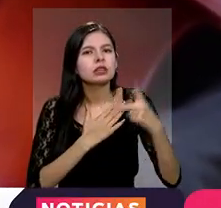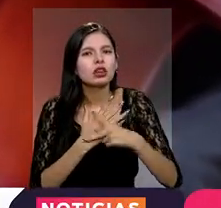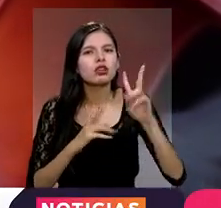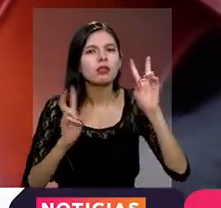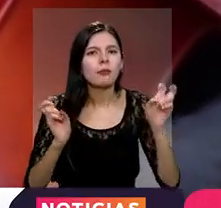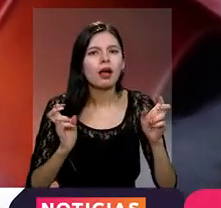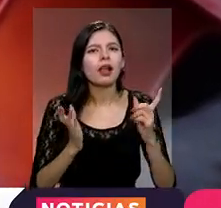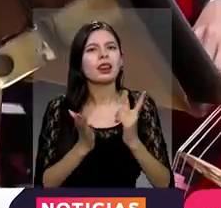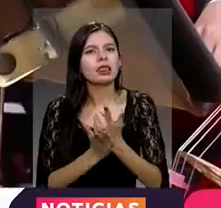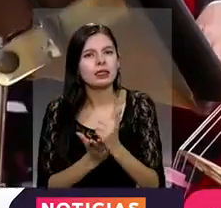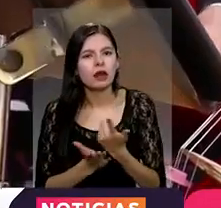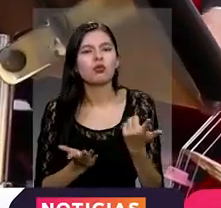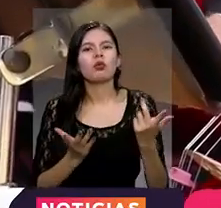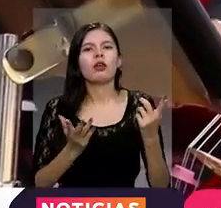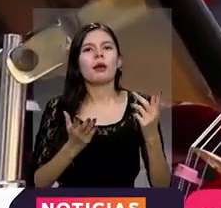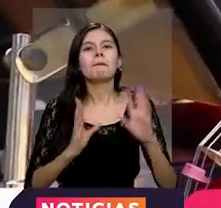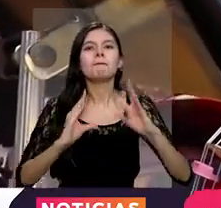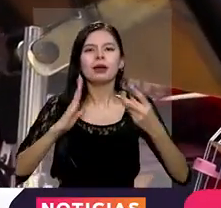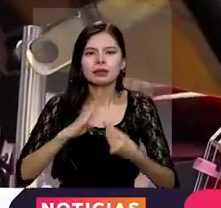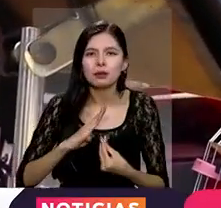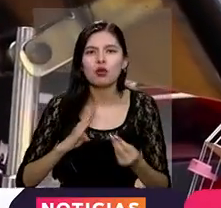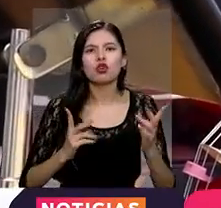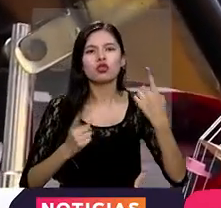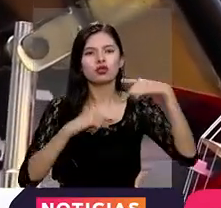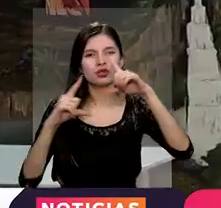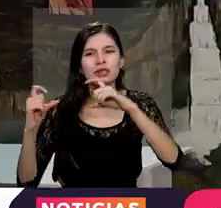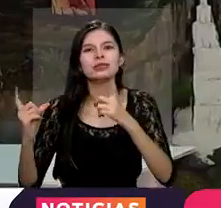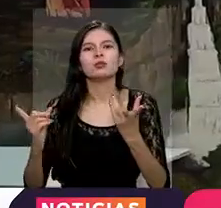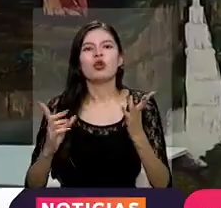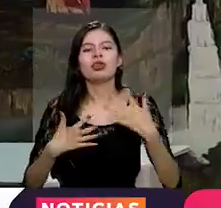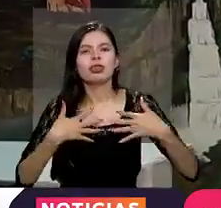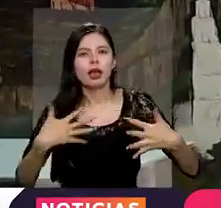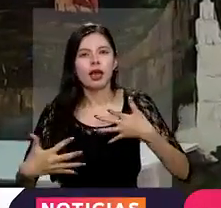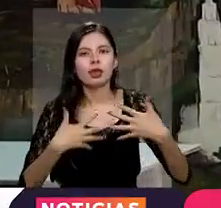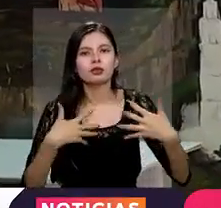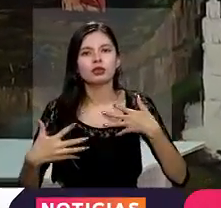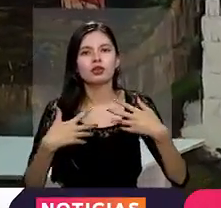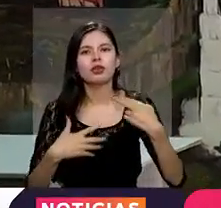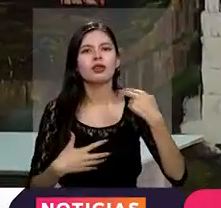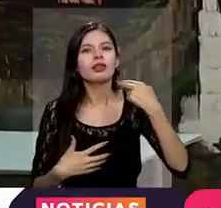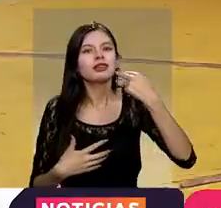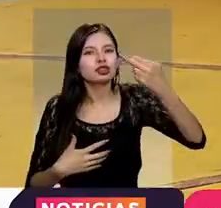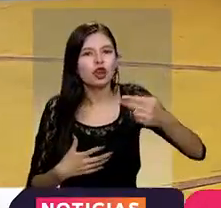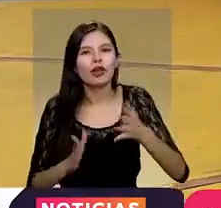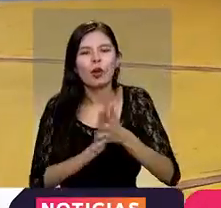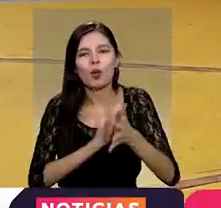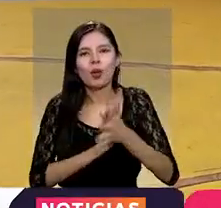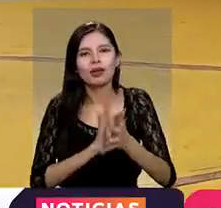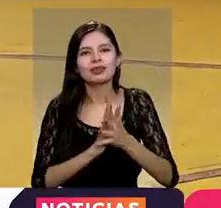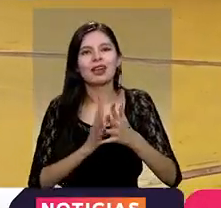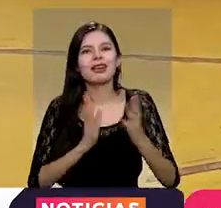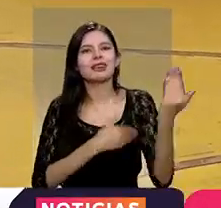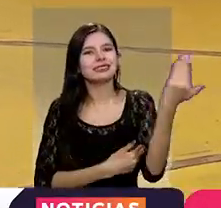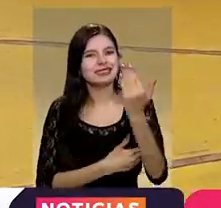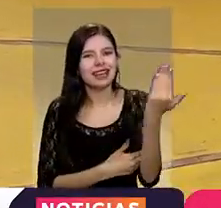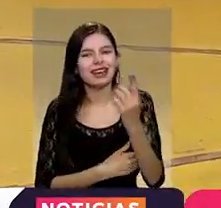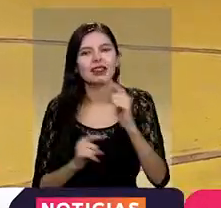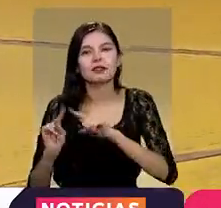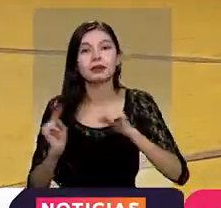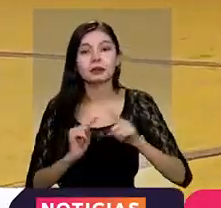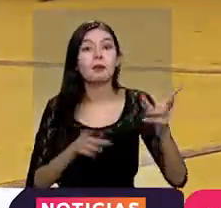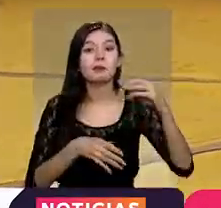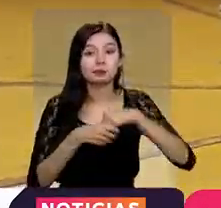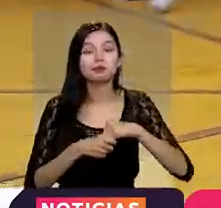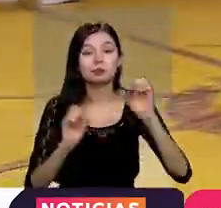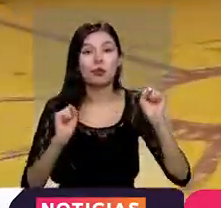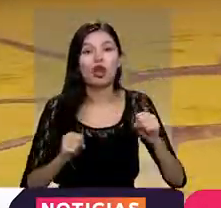literatura, patrimonio, turismo, teatro, narración oral, artes plásticas, audiovisuales y cine, entre otros, todo